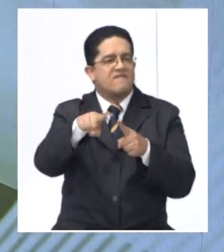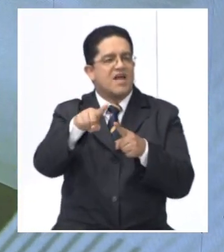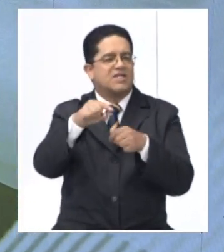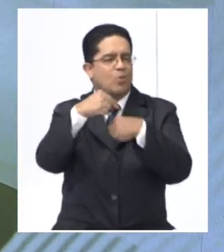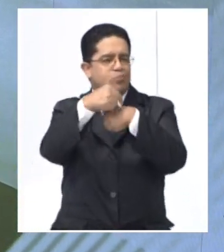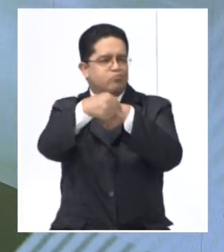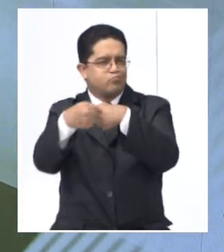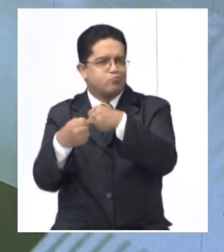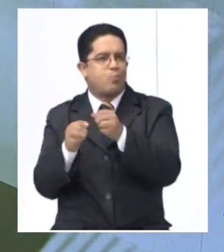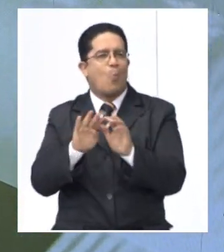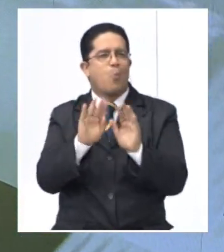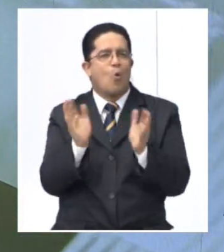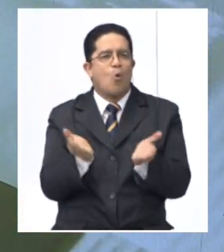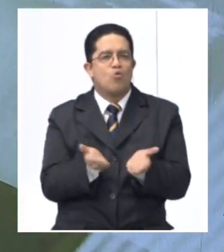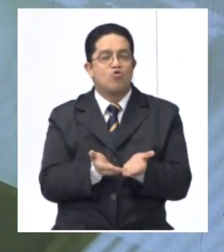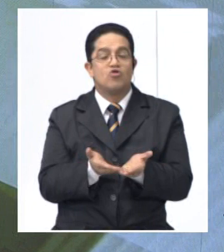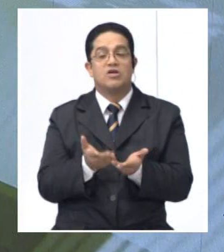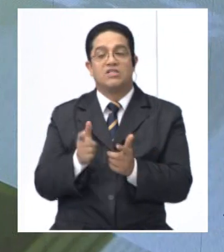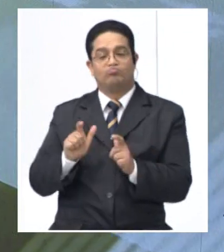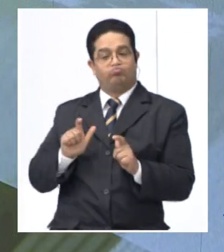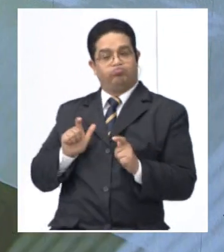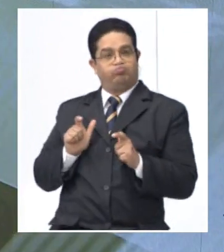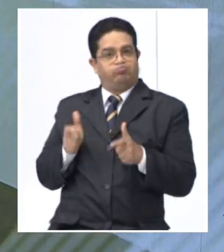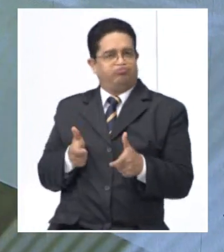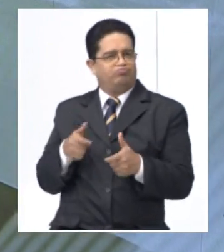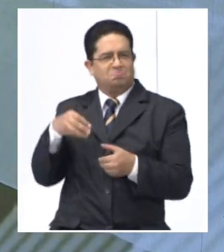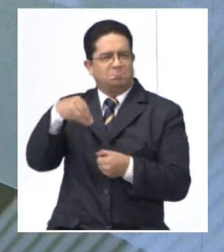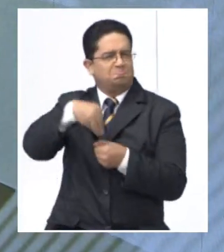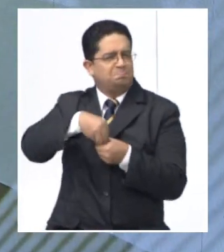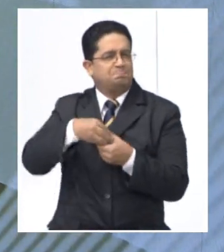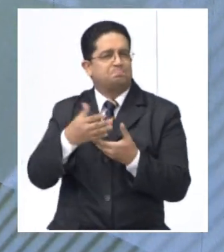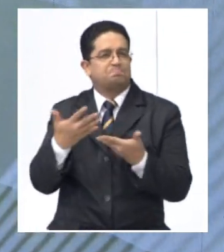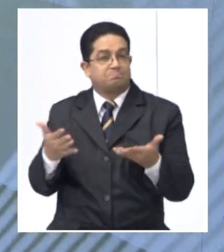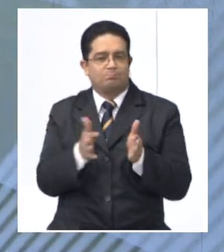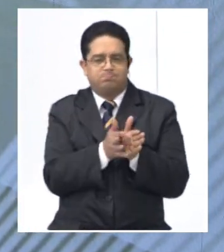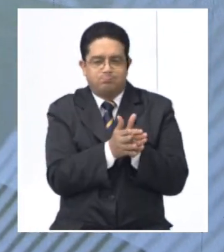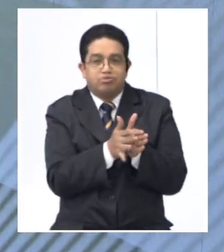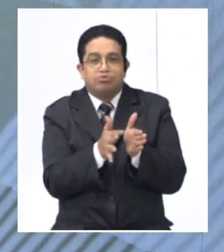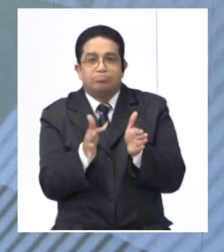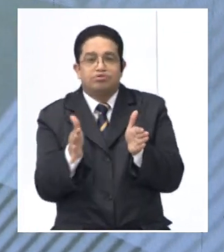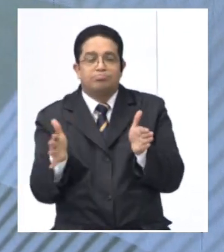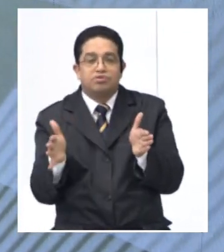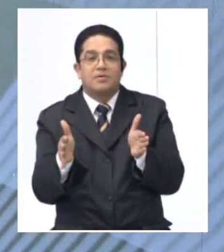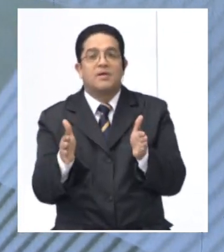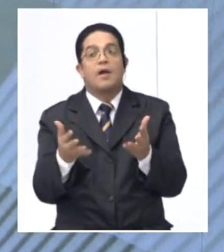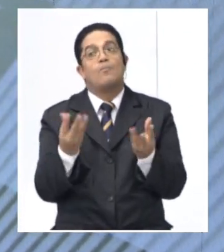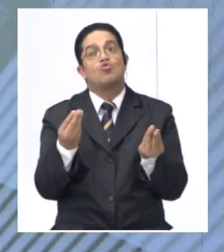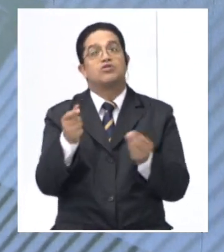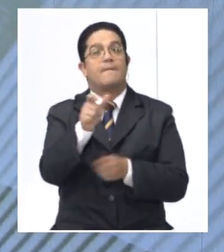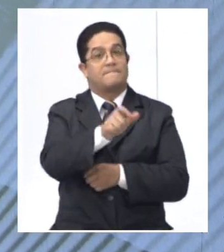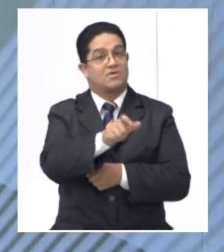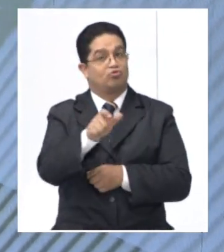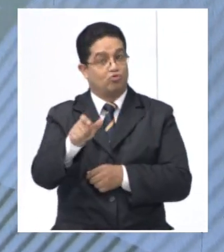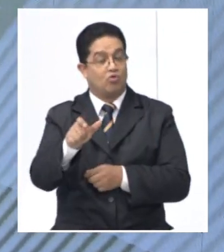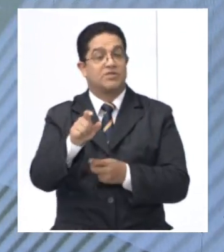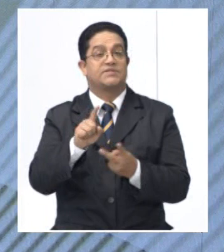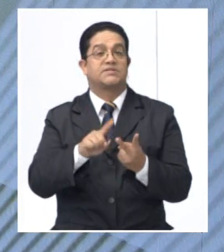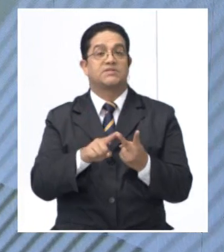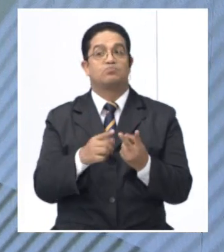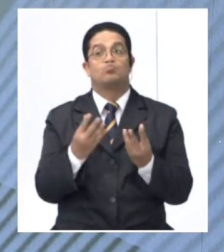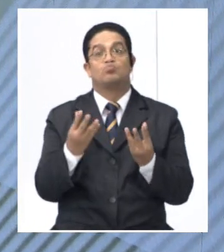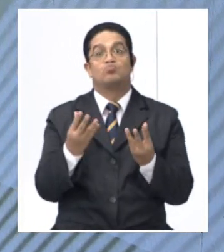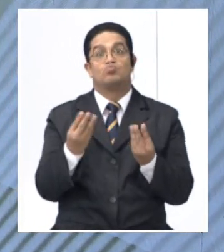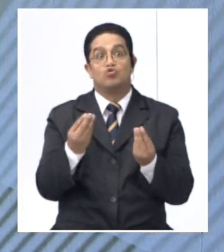planeta y que además la cuarentena se supuso como una larga estadía para muchos e incluso muchos fueron